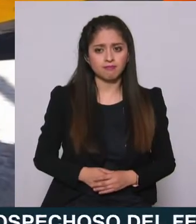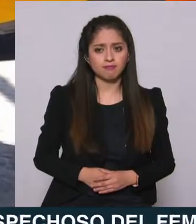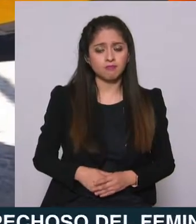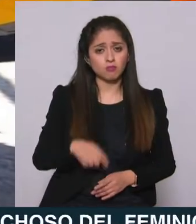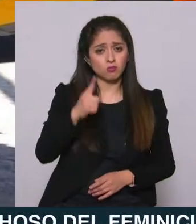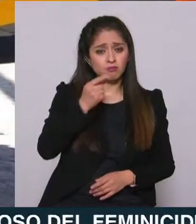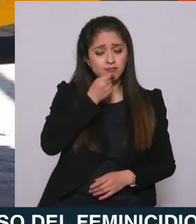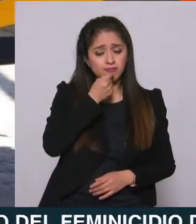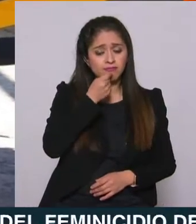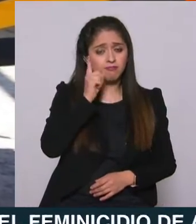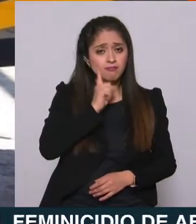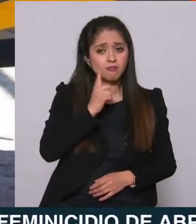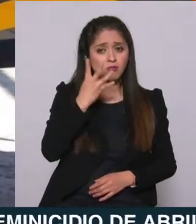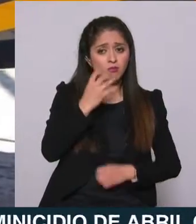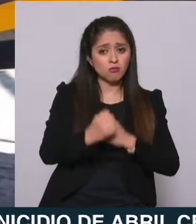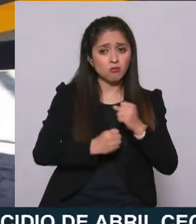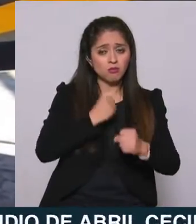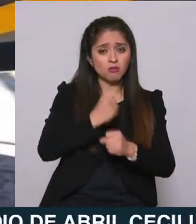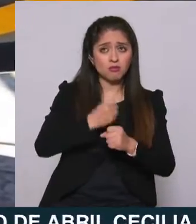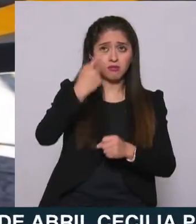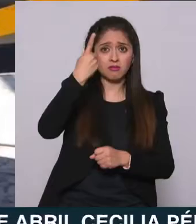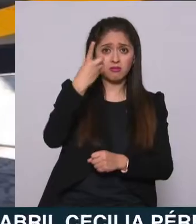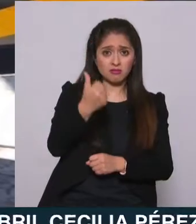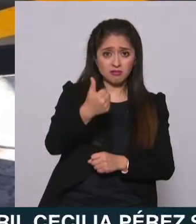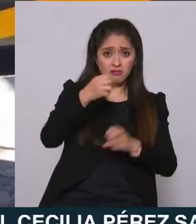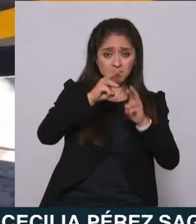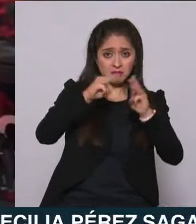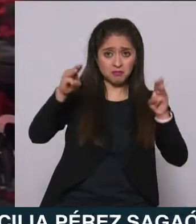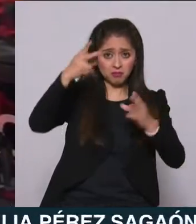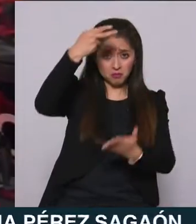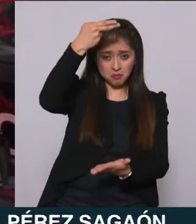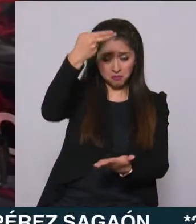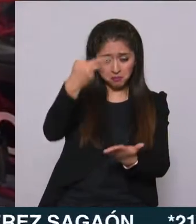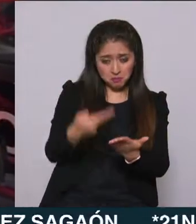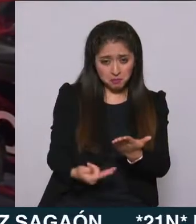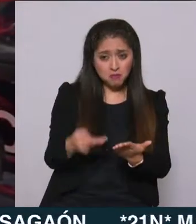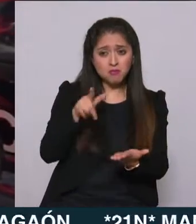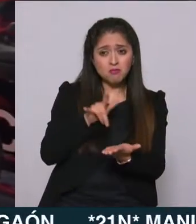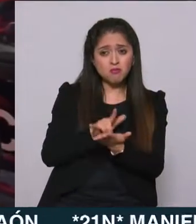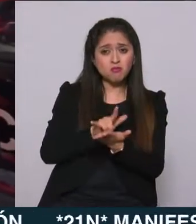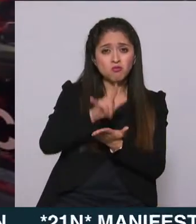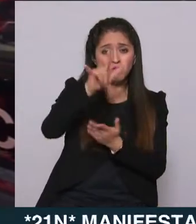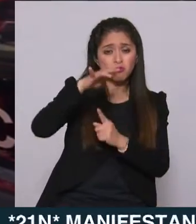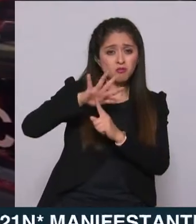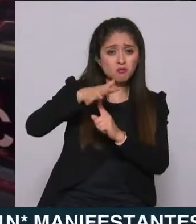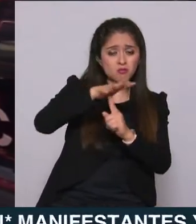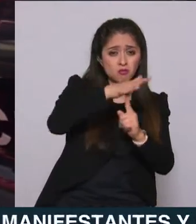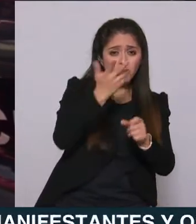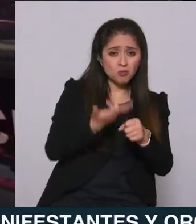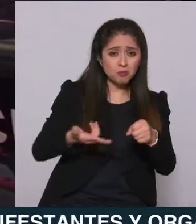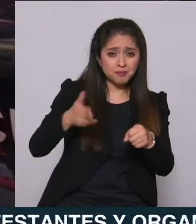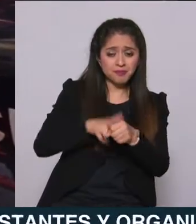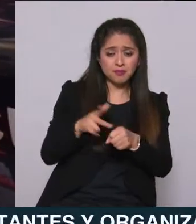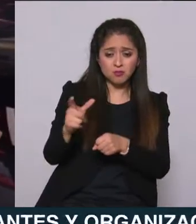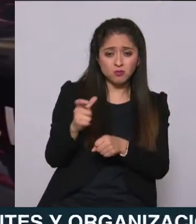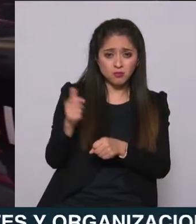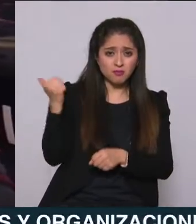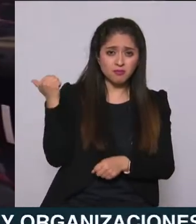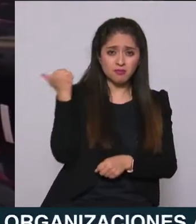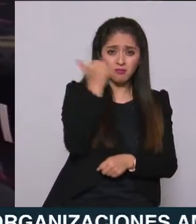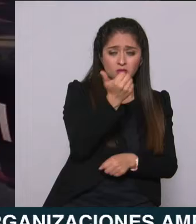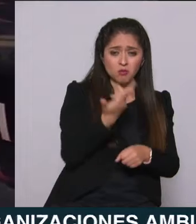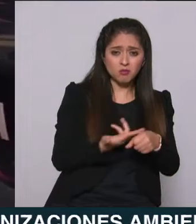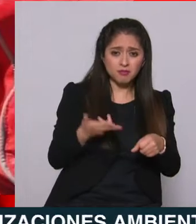Una niña de 4 años de edad cayó desde 6 metros de altura. La menor fue trasladada vía aérea desde el Hospital Materno Infantil de Xochimilco rumbo al